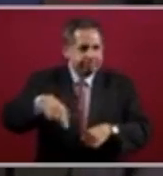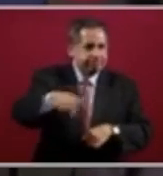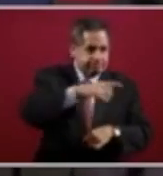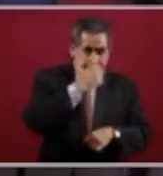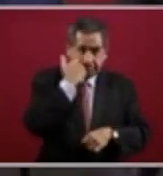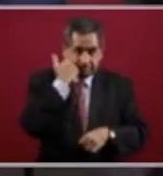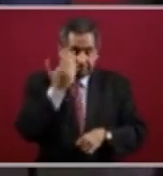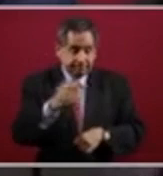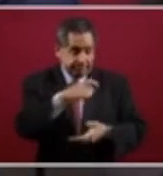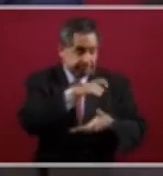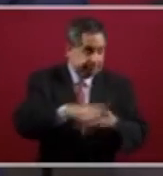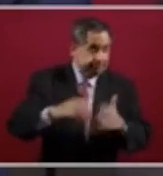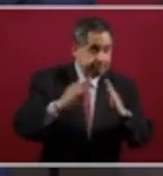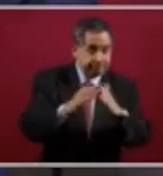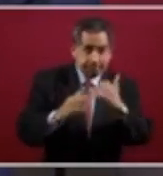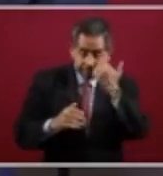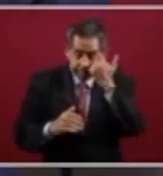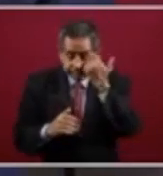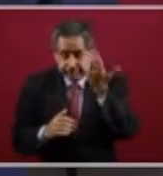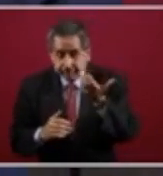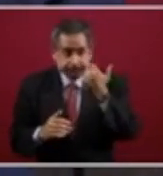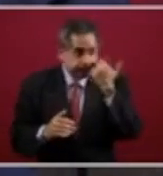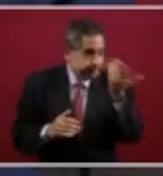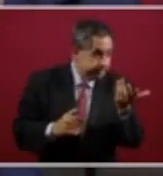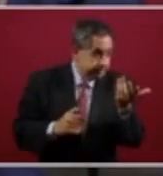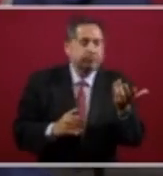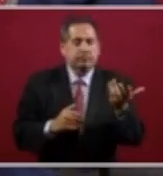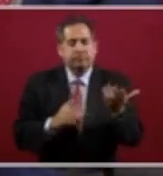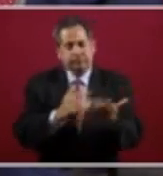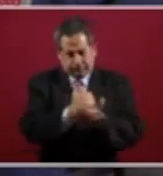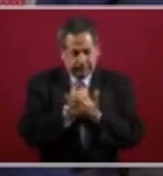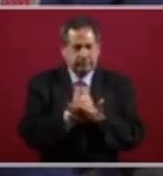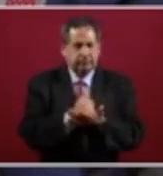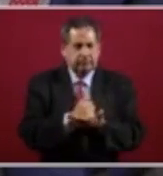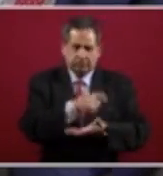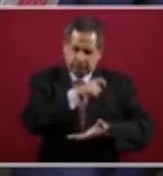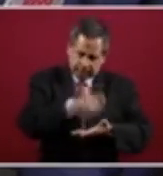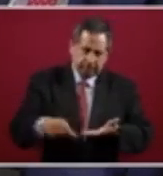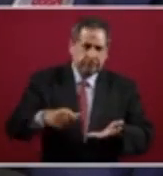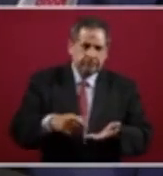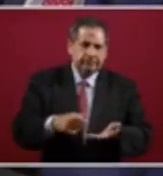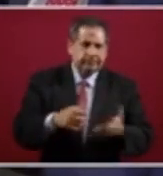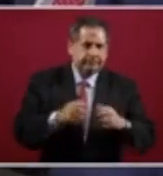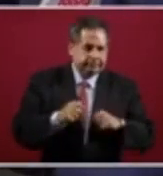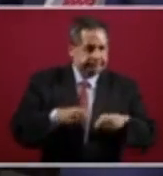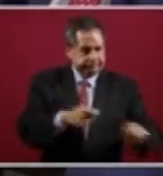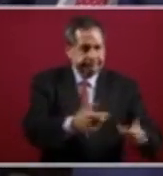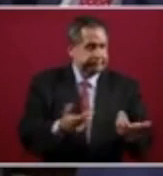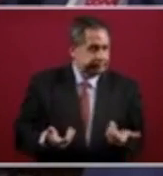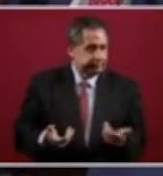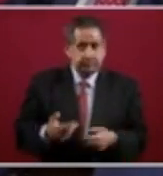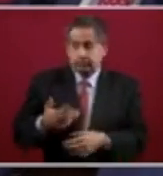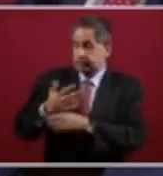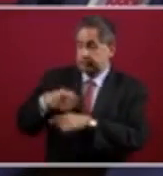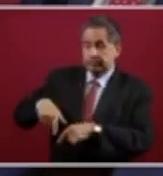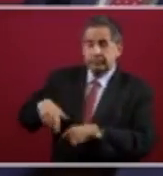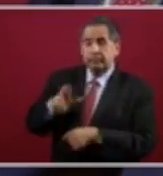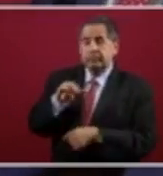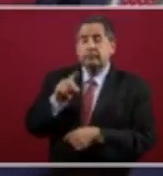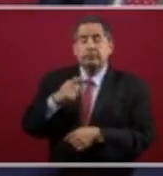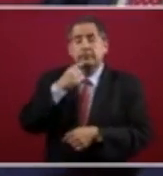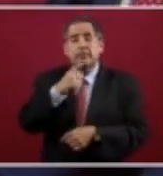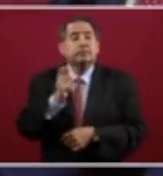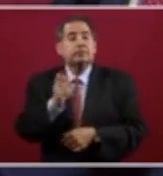la casa, que nos ayuden. Incluso me decía el maestro Ricardo que no hace falta